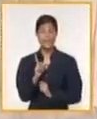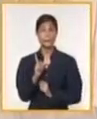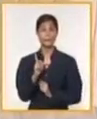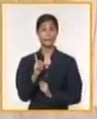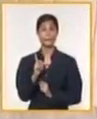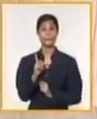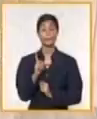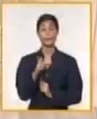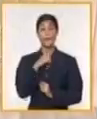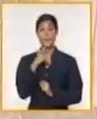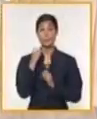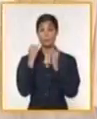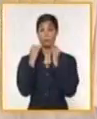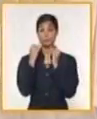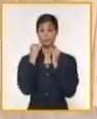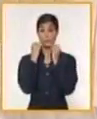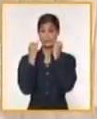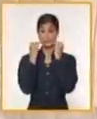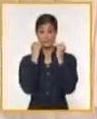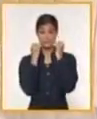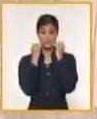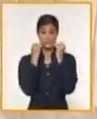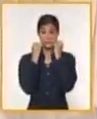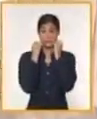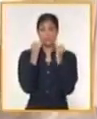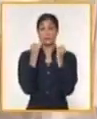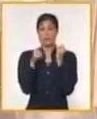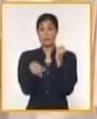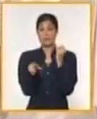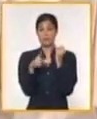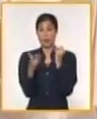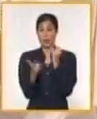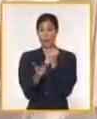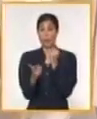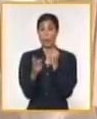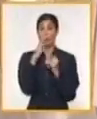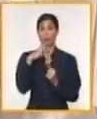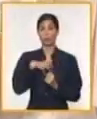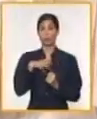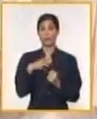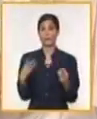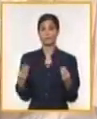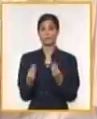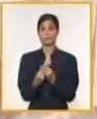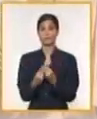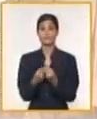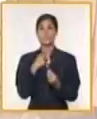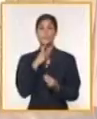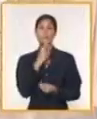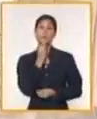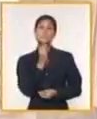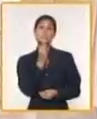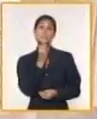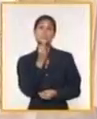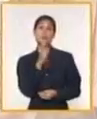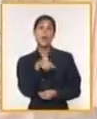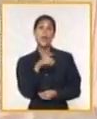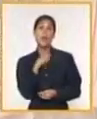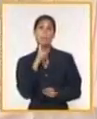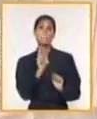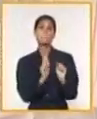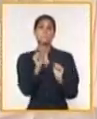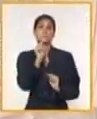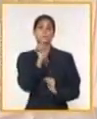la historia, lo hemos hecho nosotros aquí. ¿Por qué está Israel allí? Imagínate tú que Israel es la cara de la democracia en Medio Oriente. Entonces, no, porque Estados